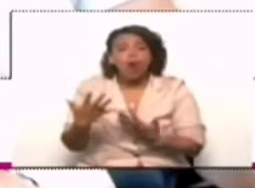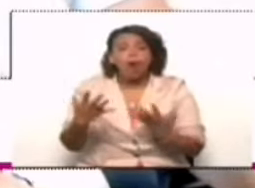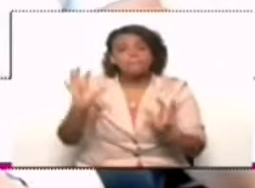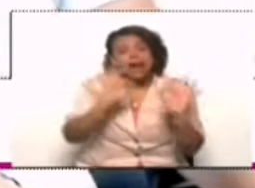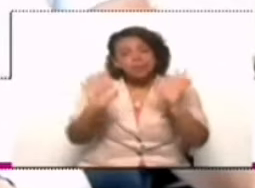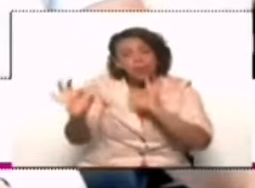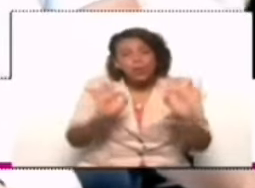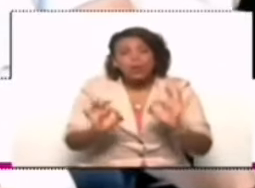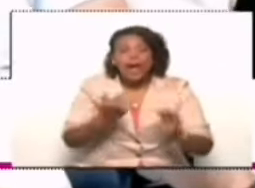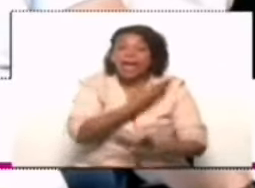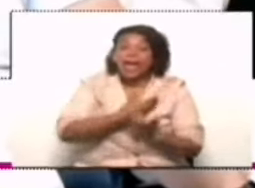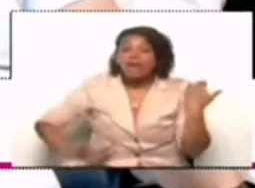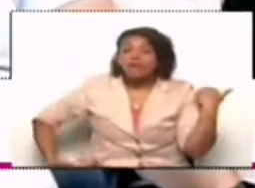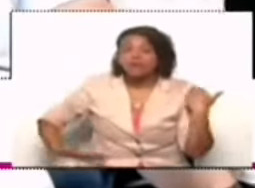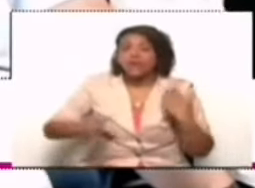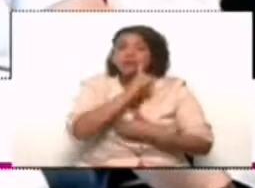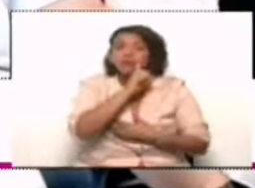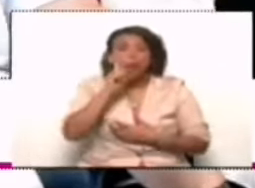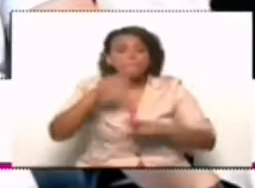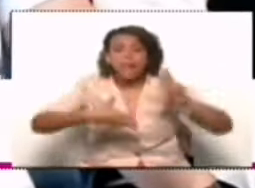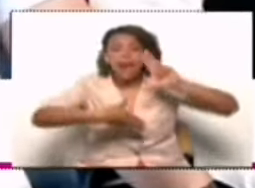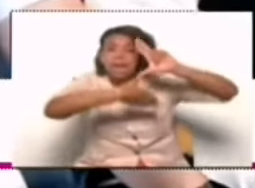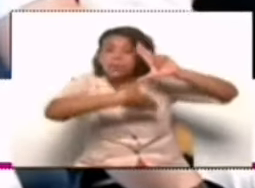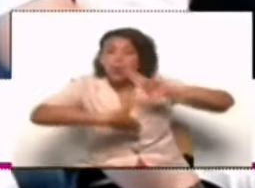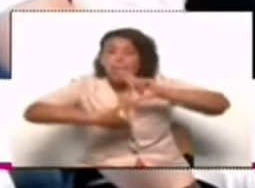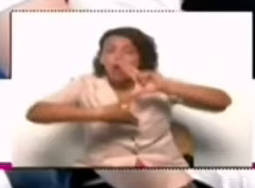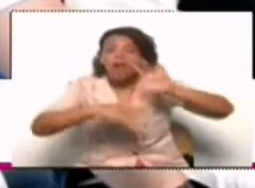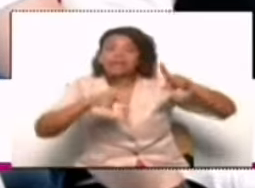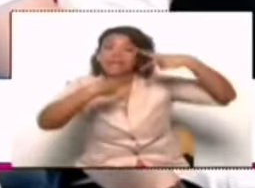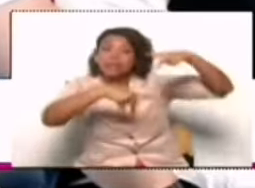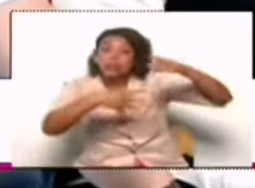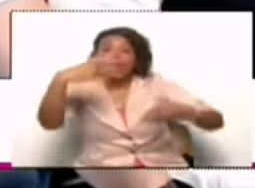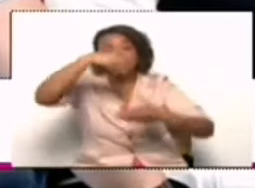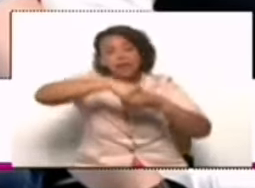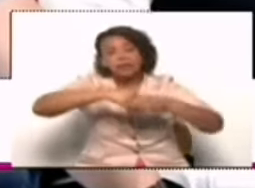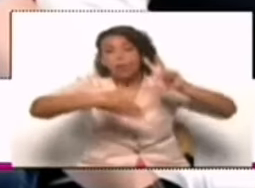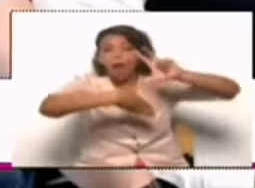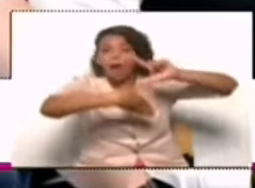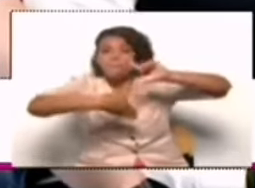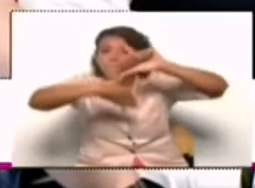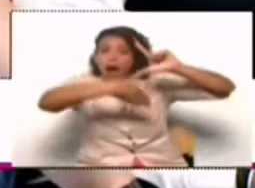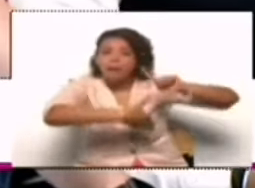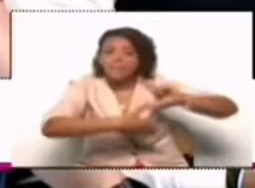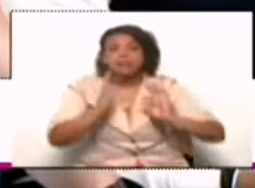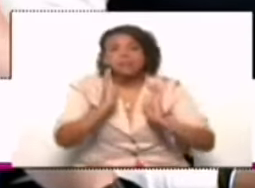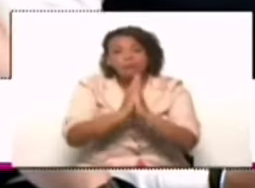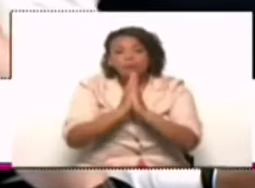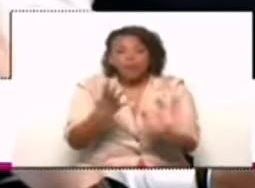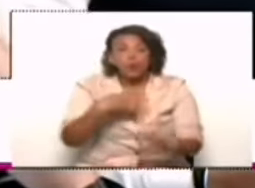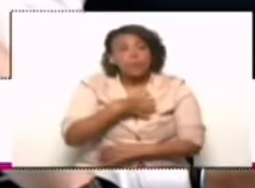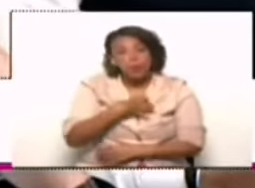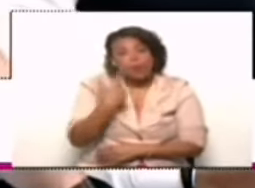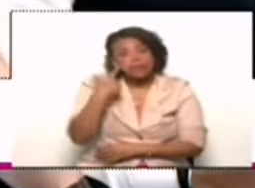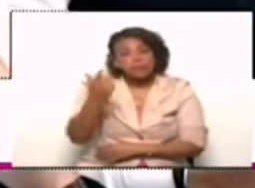cómo se llama el jefe de TikTok Latinoamérica para sacar la cara, para que lo conozcan en el mundo. Porque no puede ser que